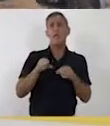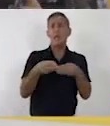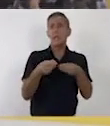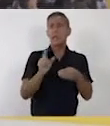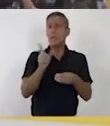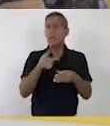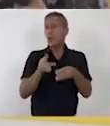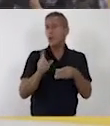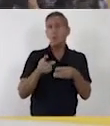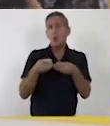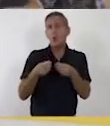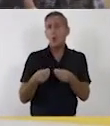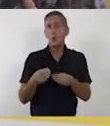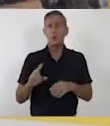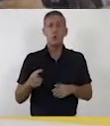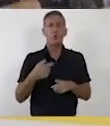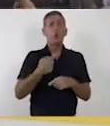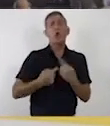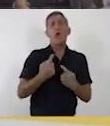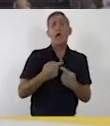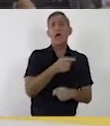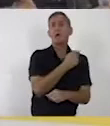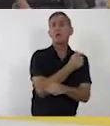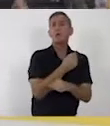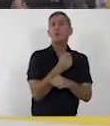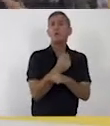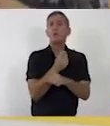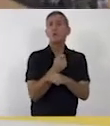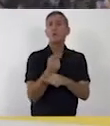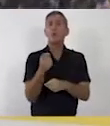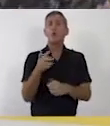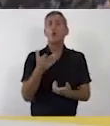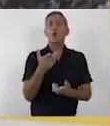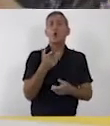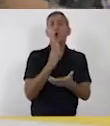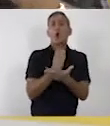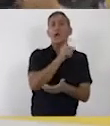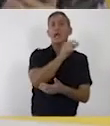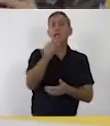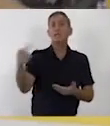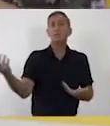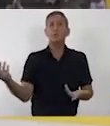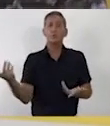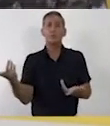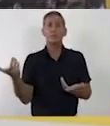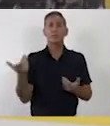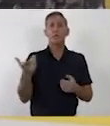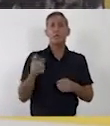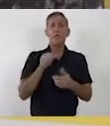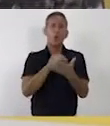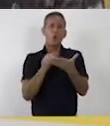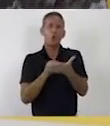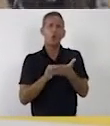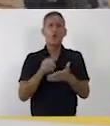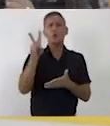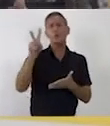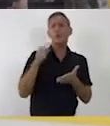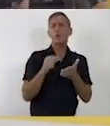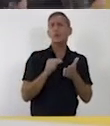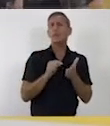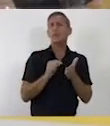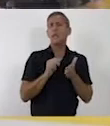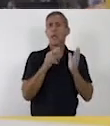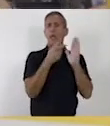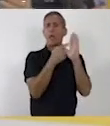también hay estudiantes que quizás ya recibieron los contenidos relacionados con los cálculos de volumen en muestras de sustancia. Pero